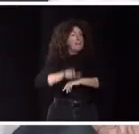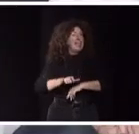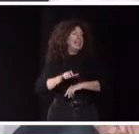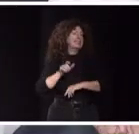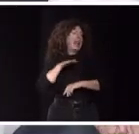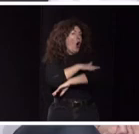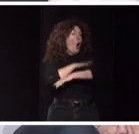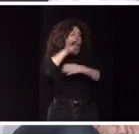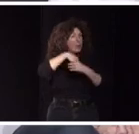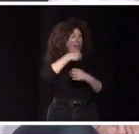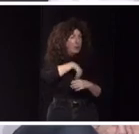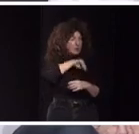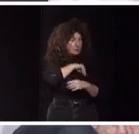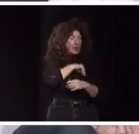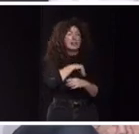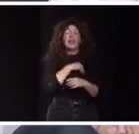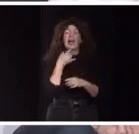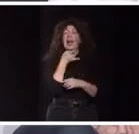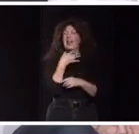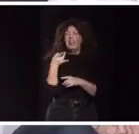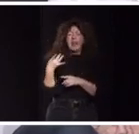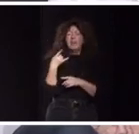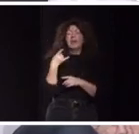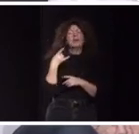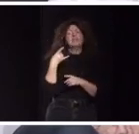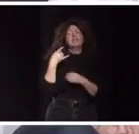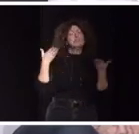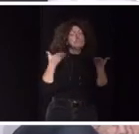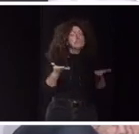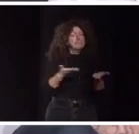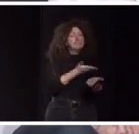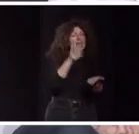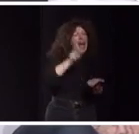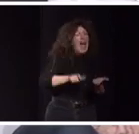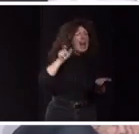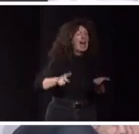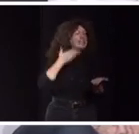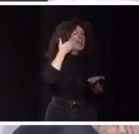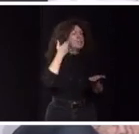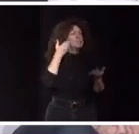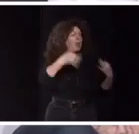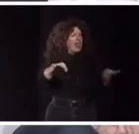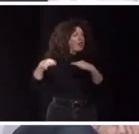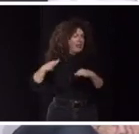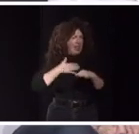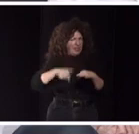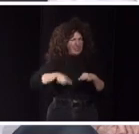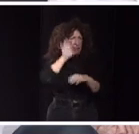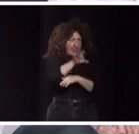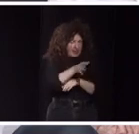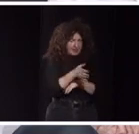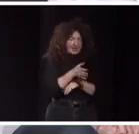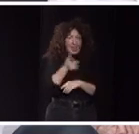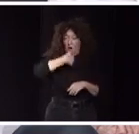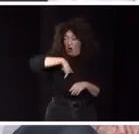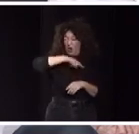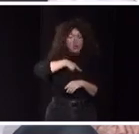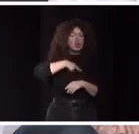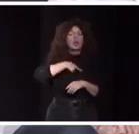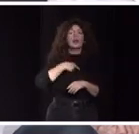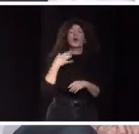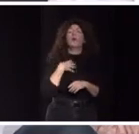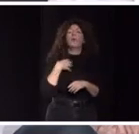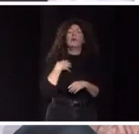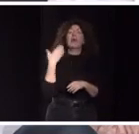de España debiéndonos única y exclusivamente a la gente decente de este país, compañeros y compañeras. A nosotras no nos